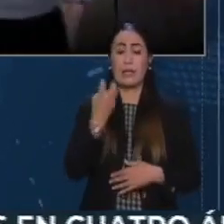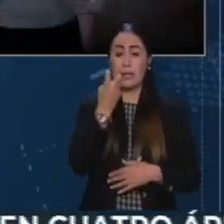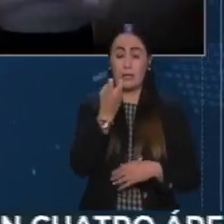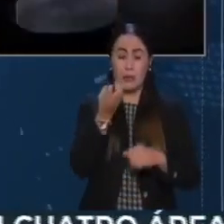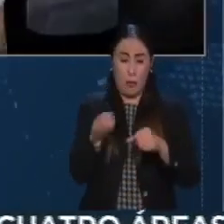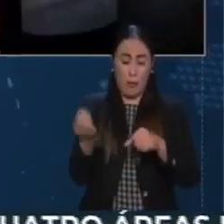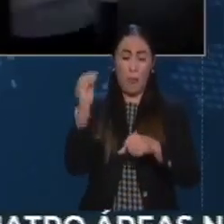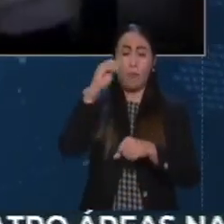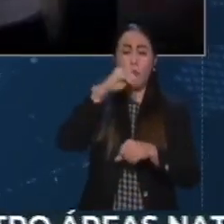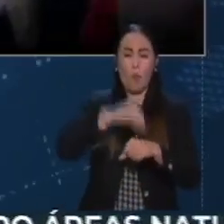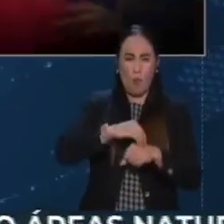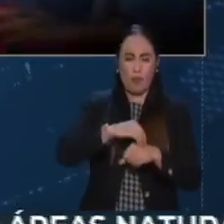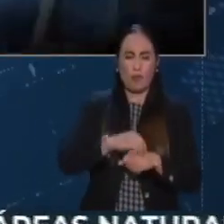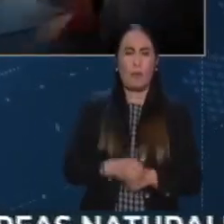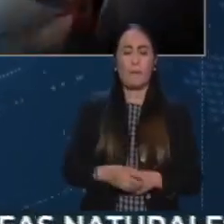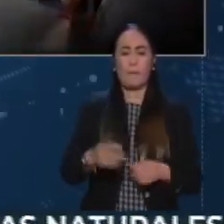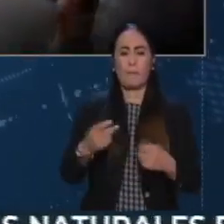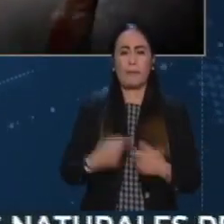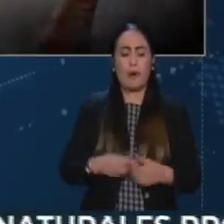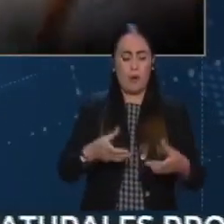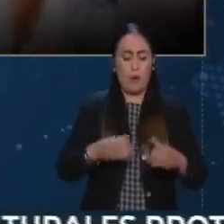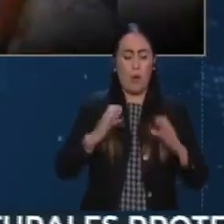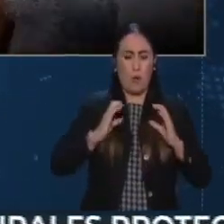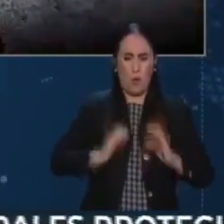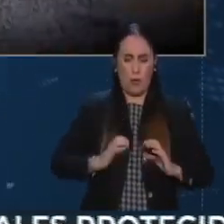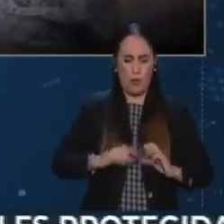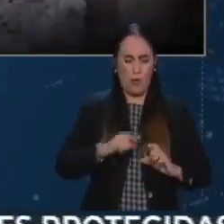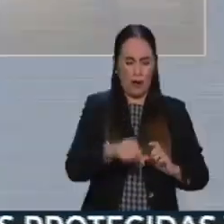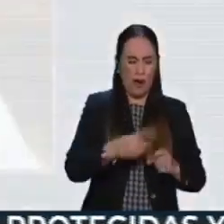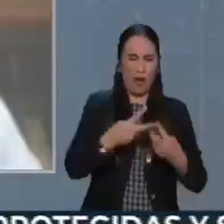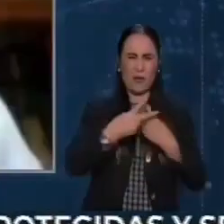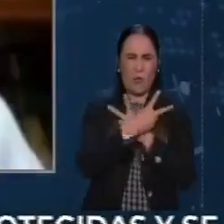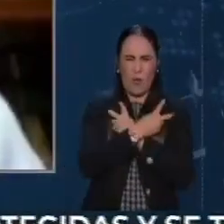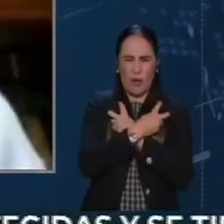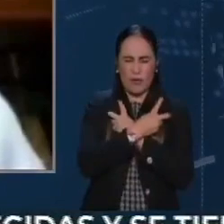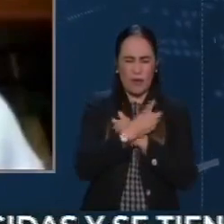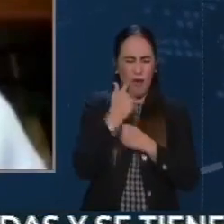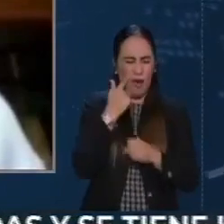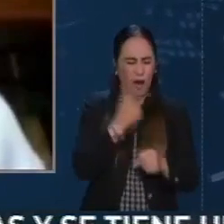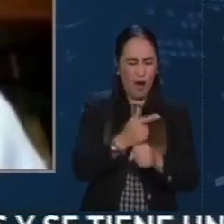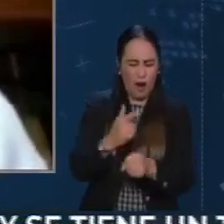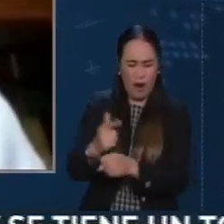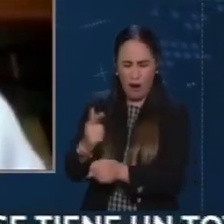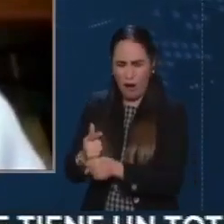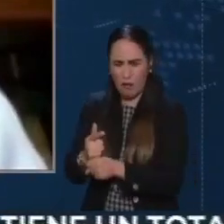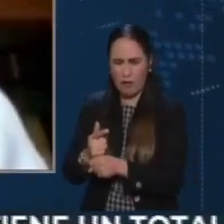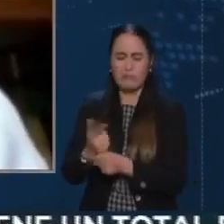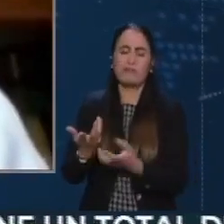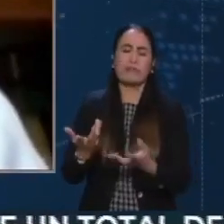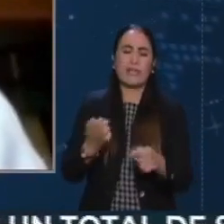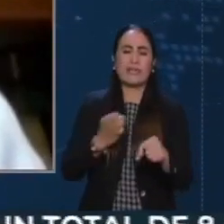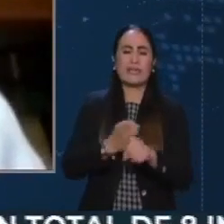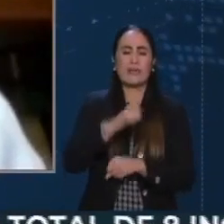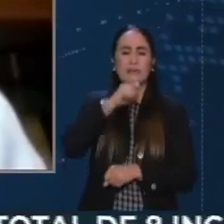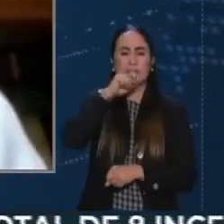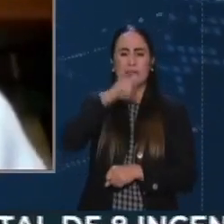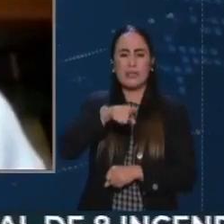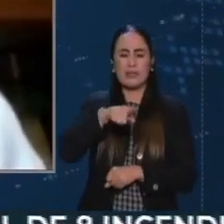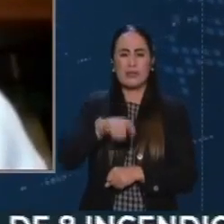agregamos que los cuerpos exhumados que se han encontrado en Jalisco, Jalisco aparece con